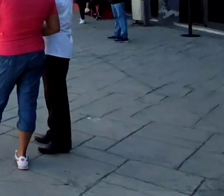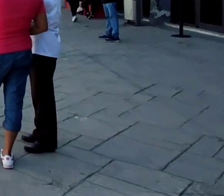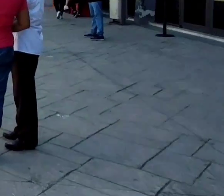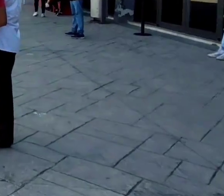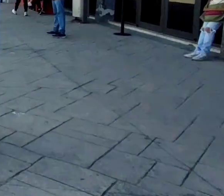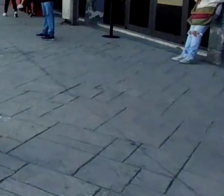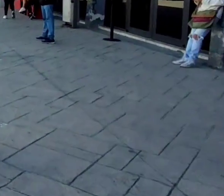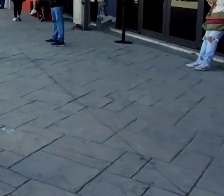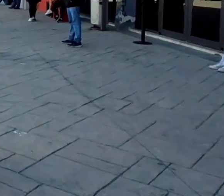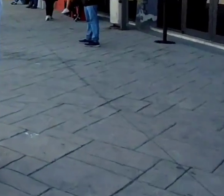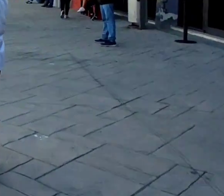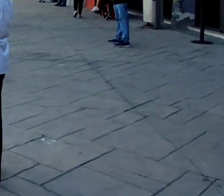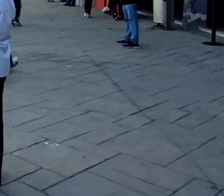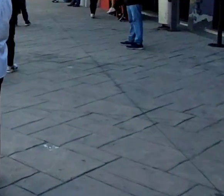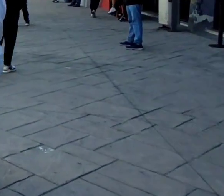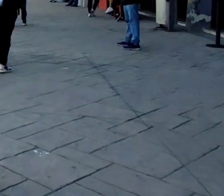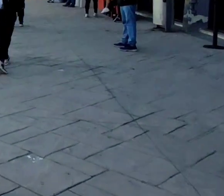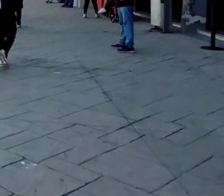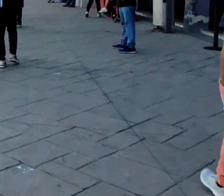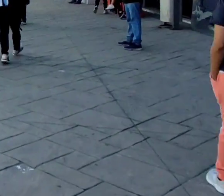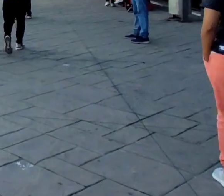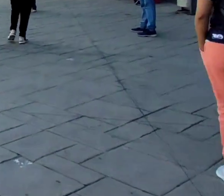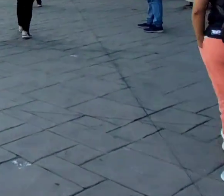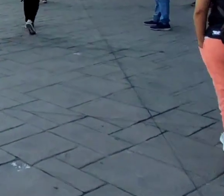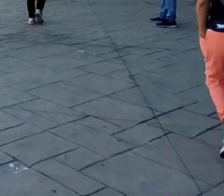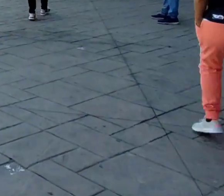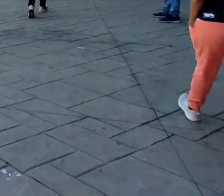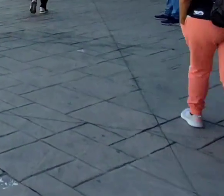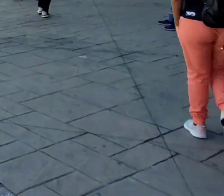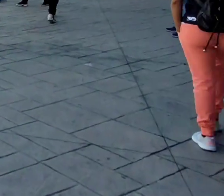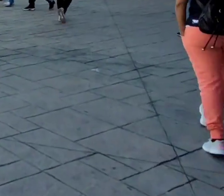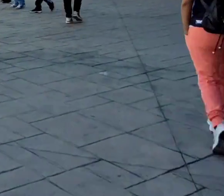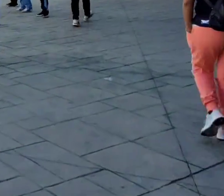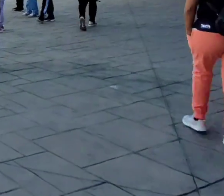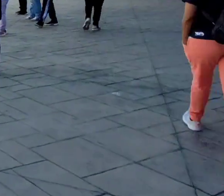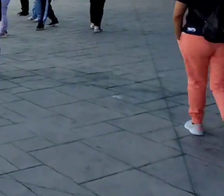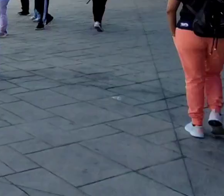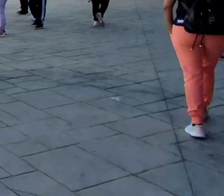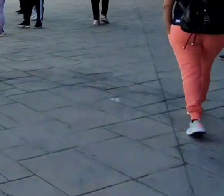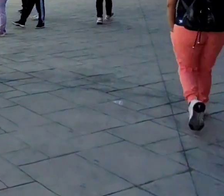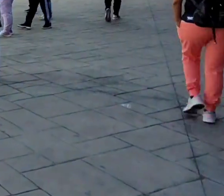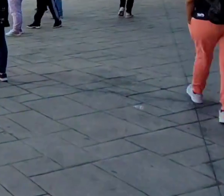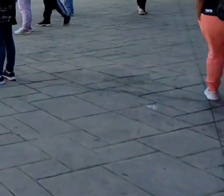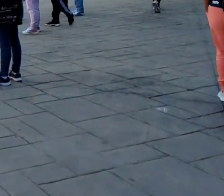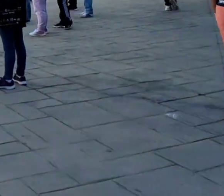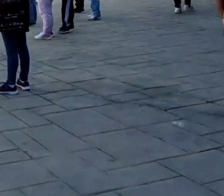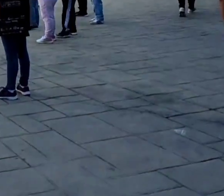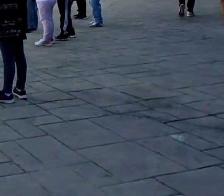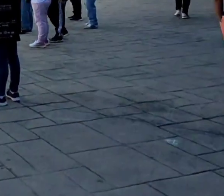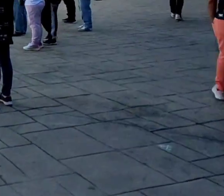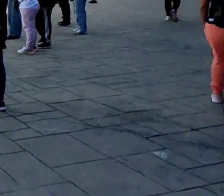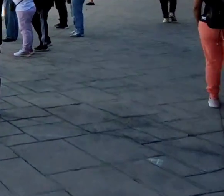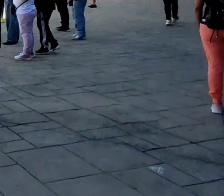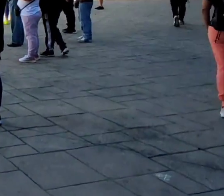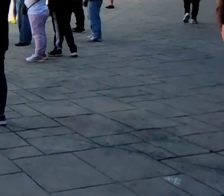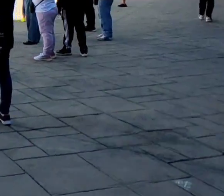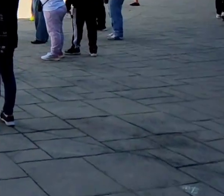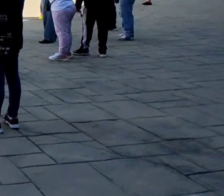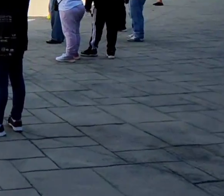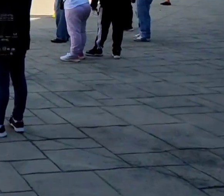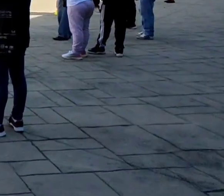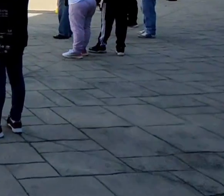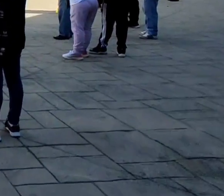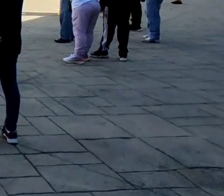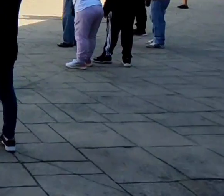obtener este beneficio. El apoyo del bienestar, apoyo de adultos mayores, apoyo